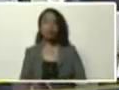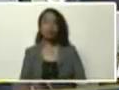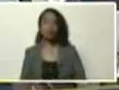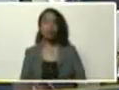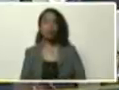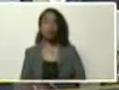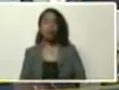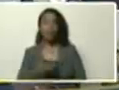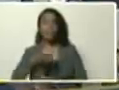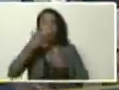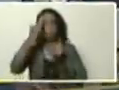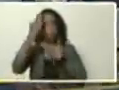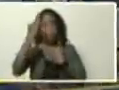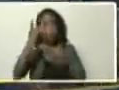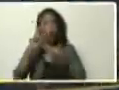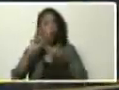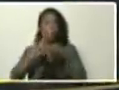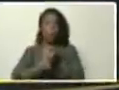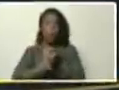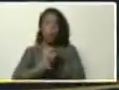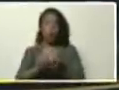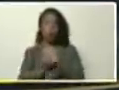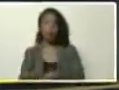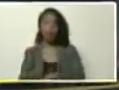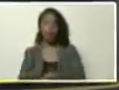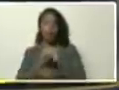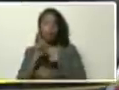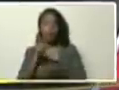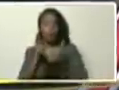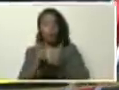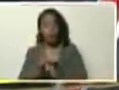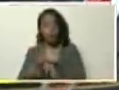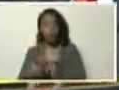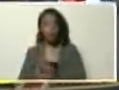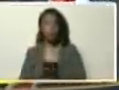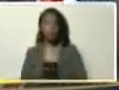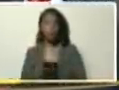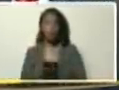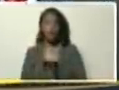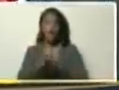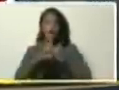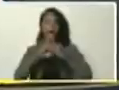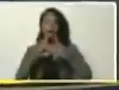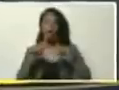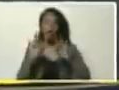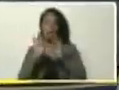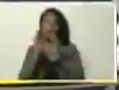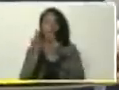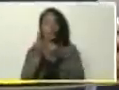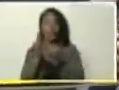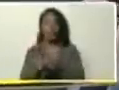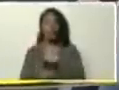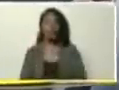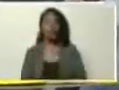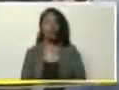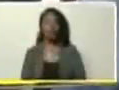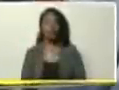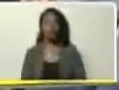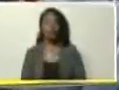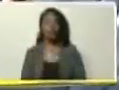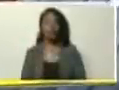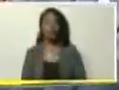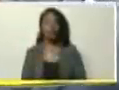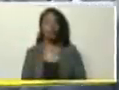Mi saludo a su esposa, a sus hijos, a toda su familia.